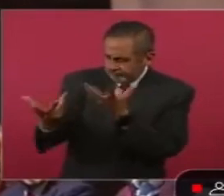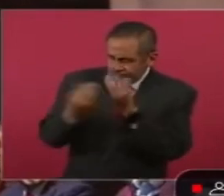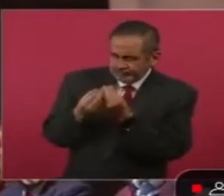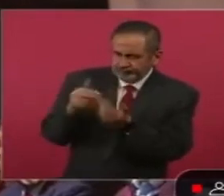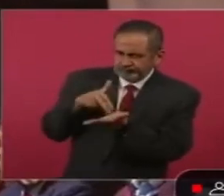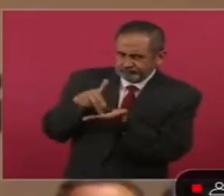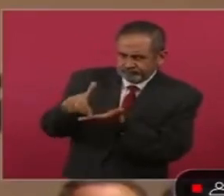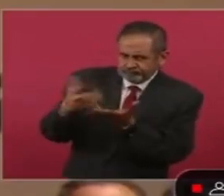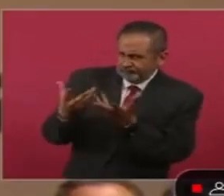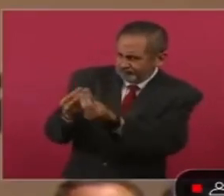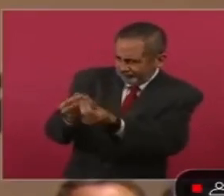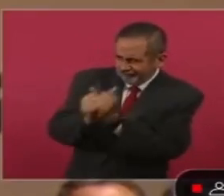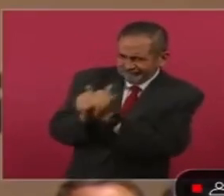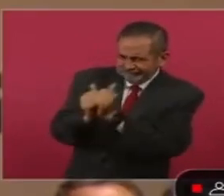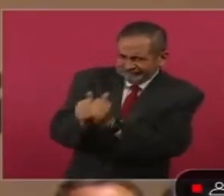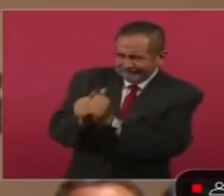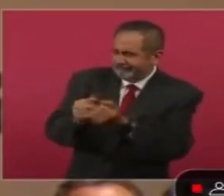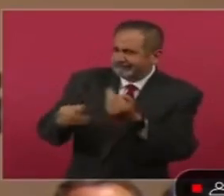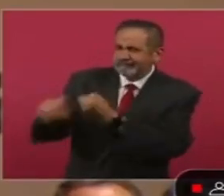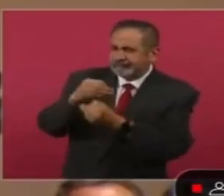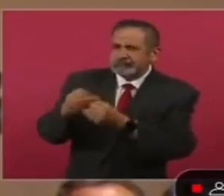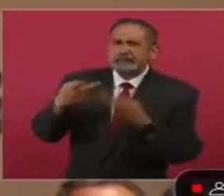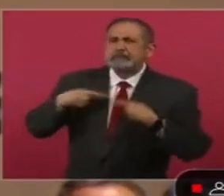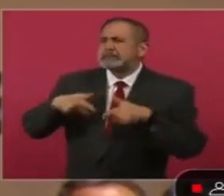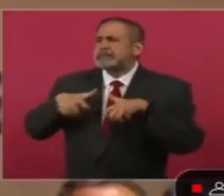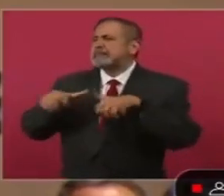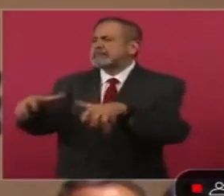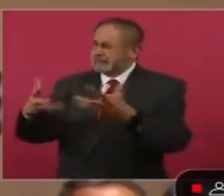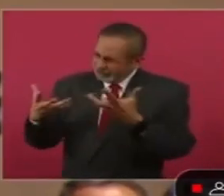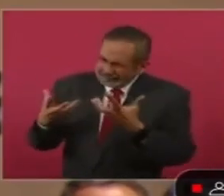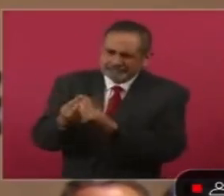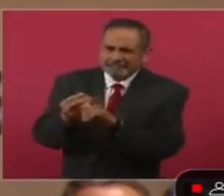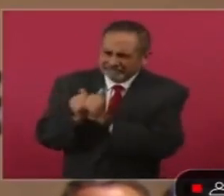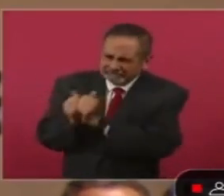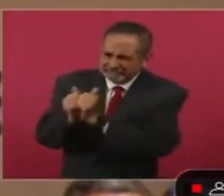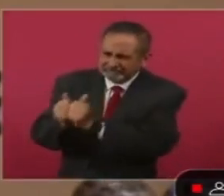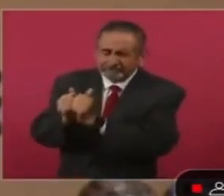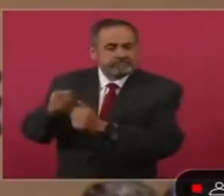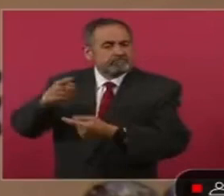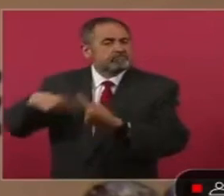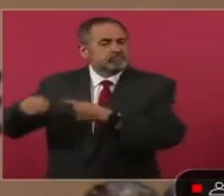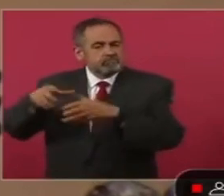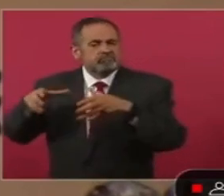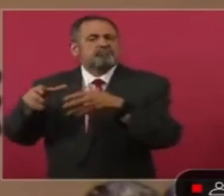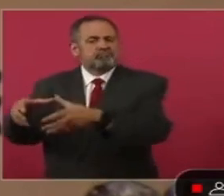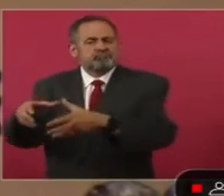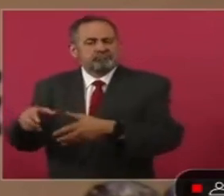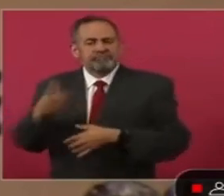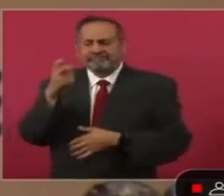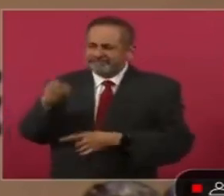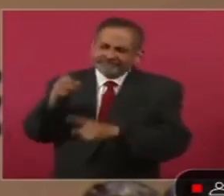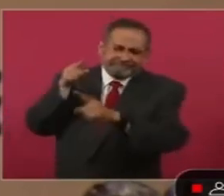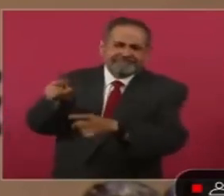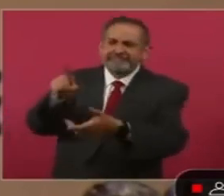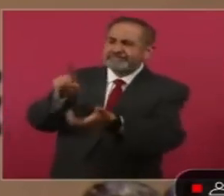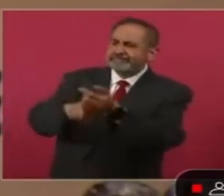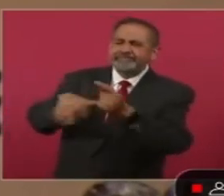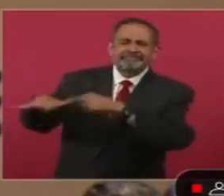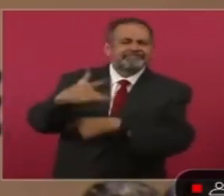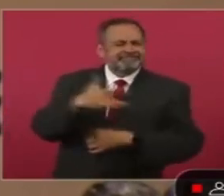siempre acompañados de la gente, porque en ella está la